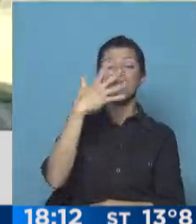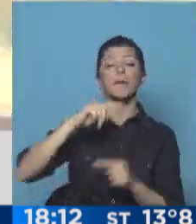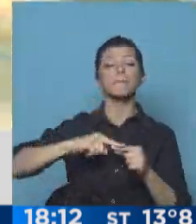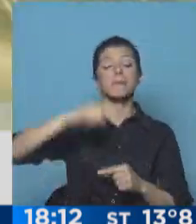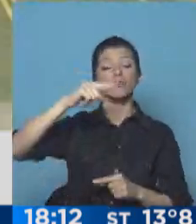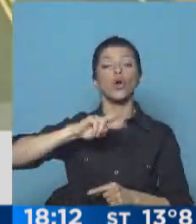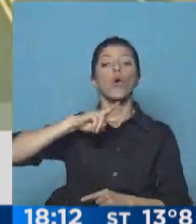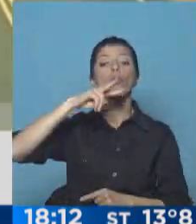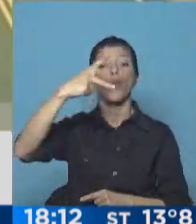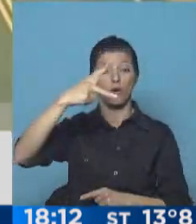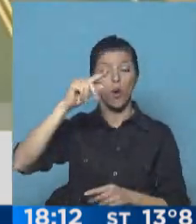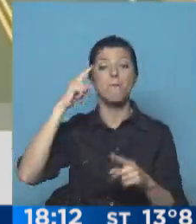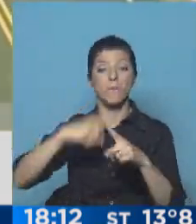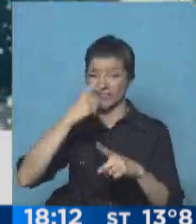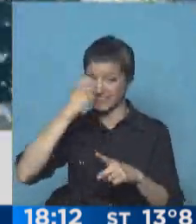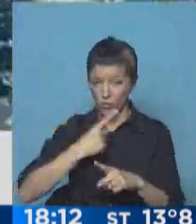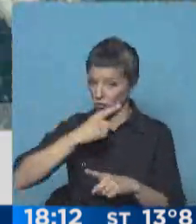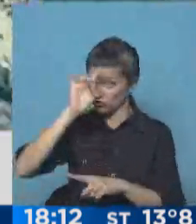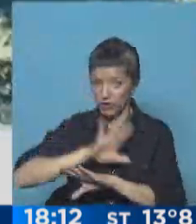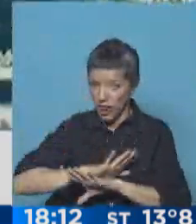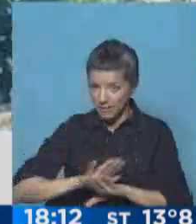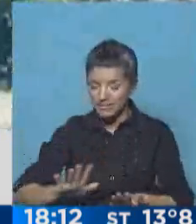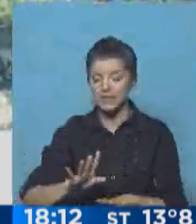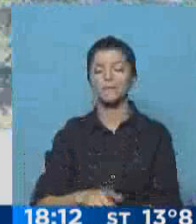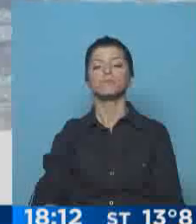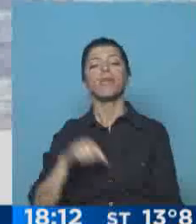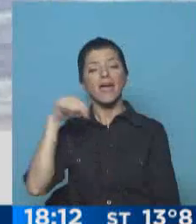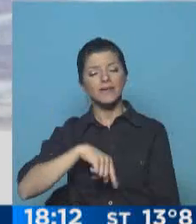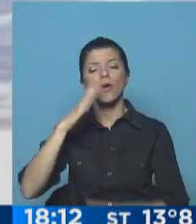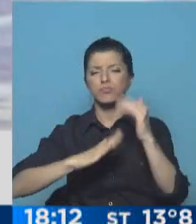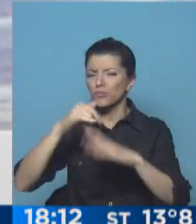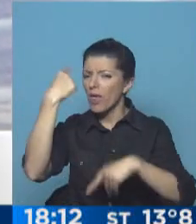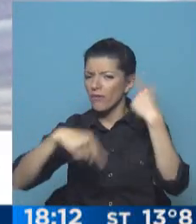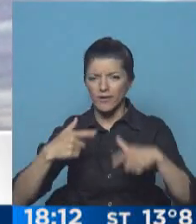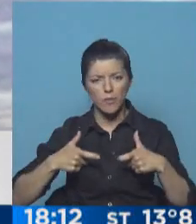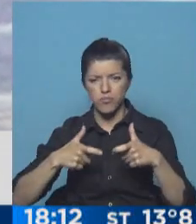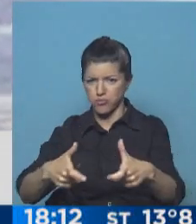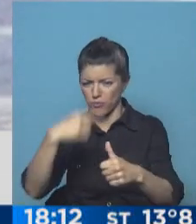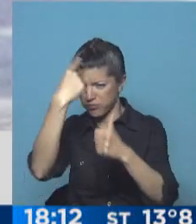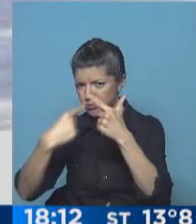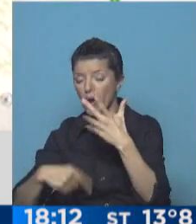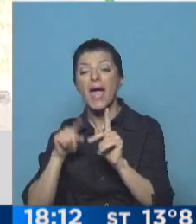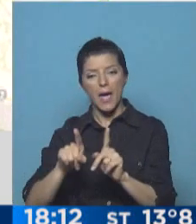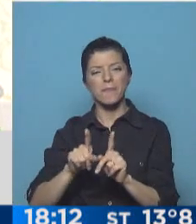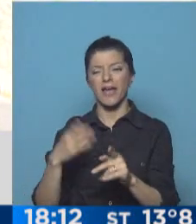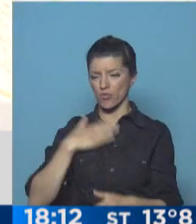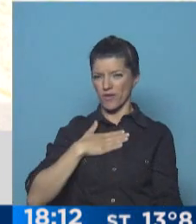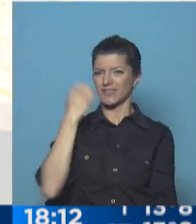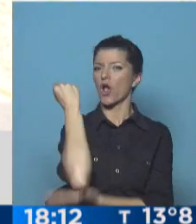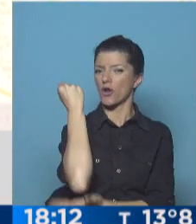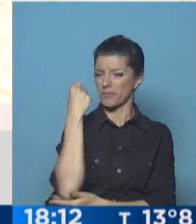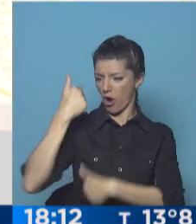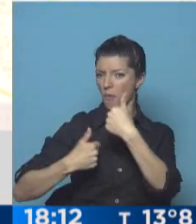por segundo. Estas son las obras que hacen verdaderamente competitivas las economías